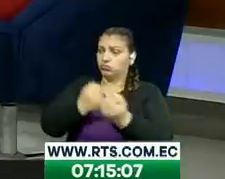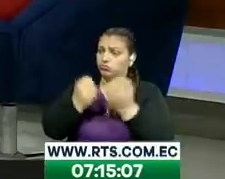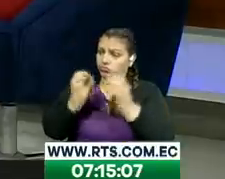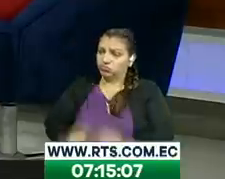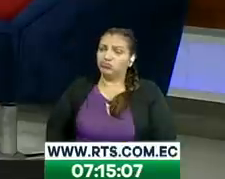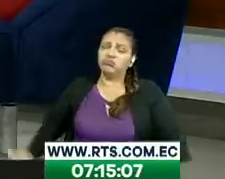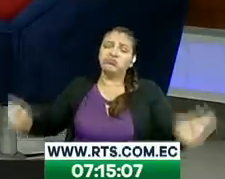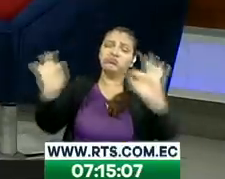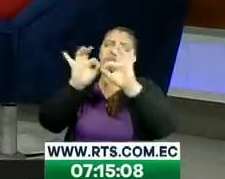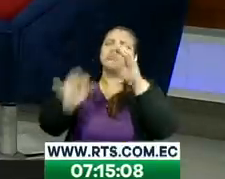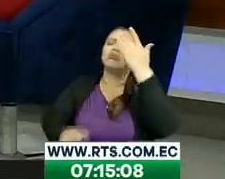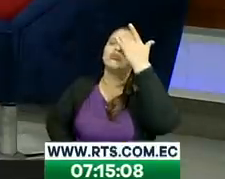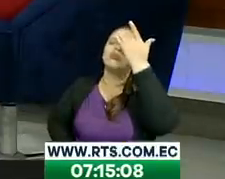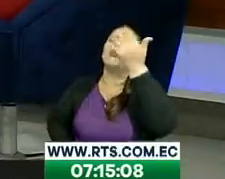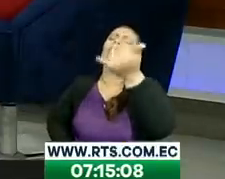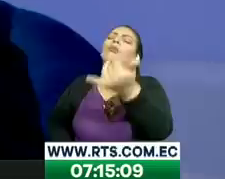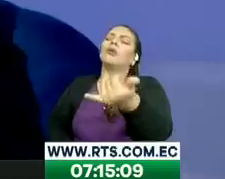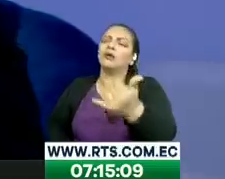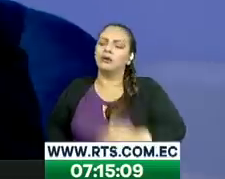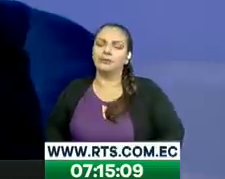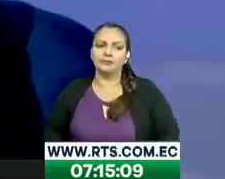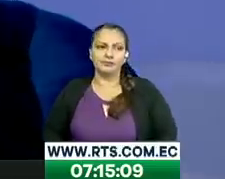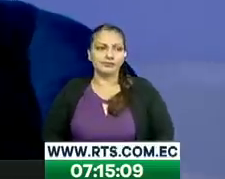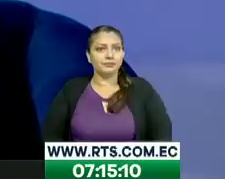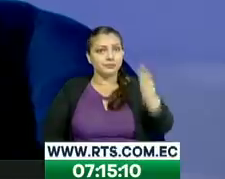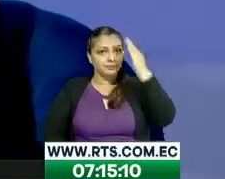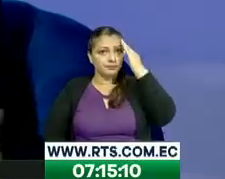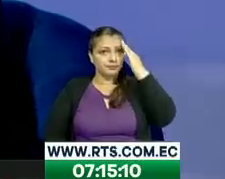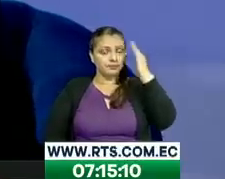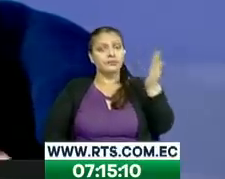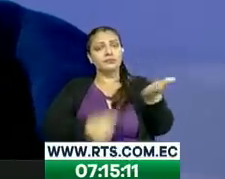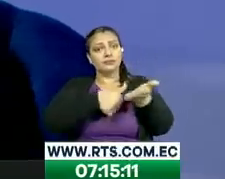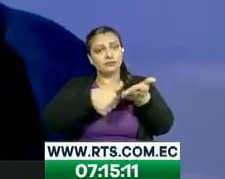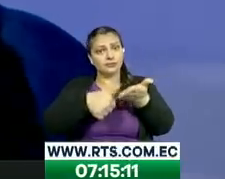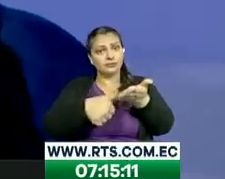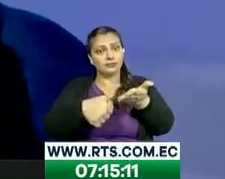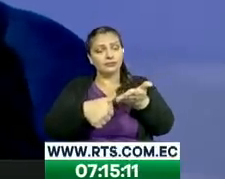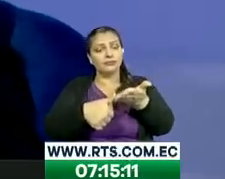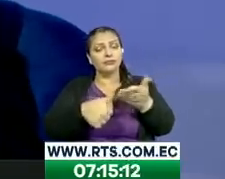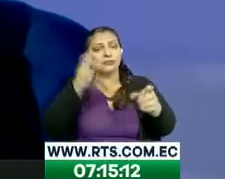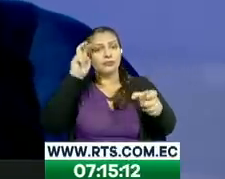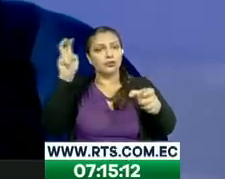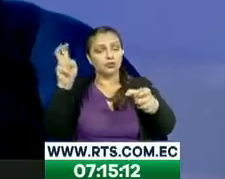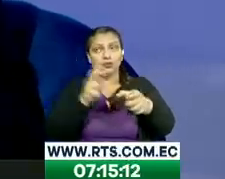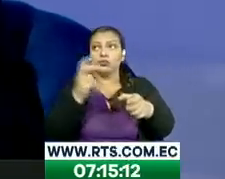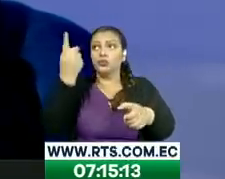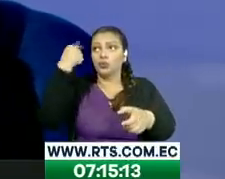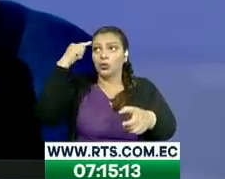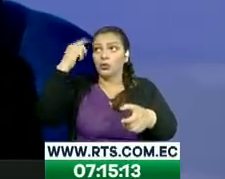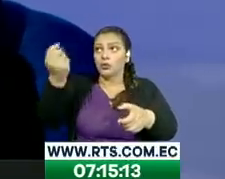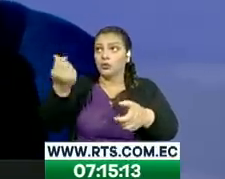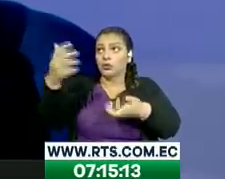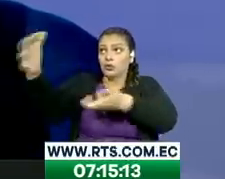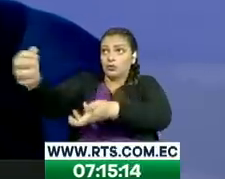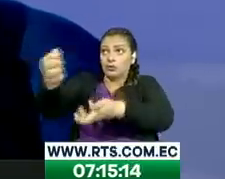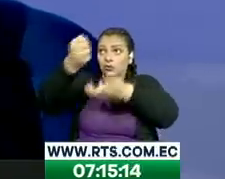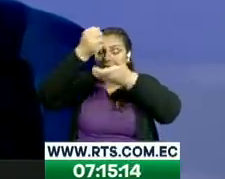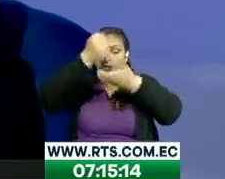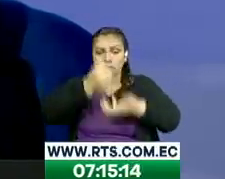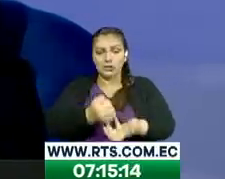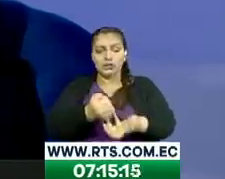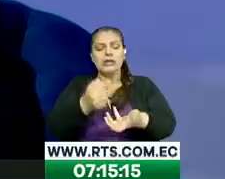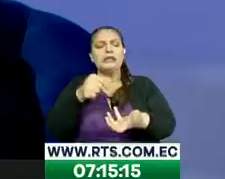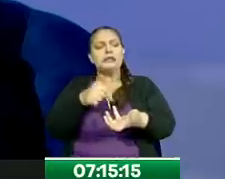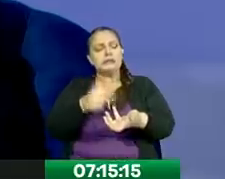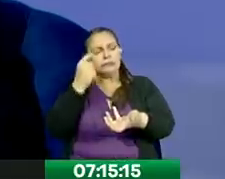siempre es importante contar con recursos porque como usted muy bien sabe el turismo fundamentalmente es promoción y comercialización nosotros en el ministerio pues